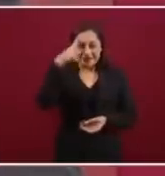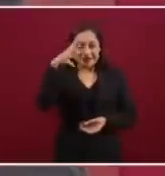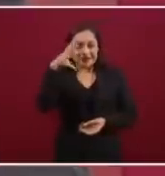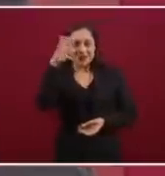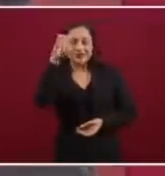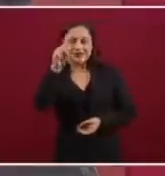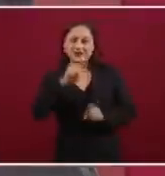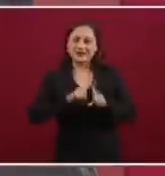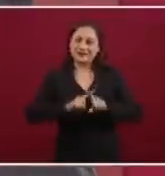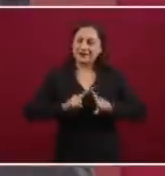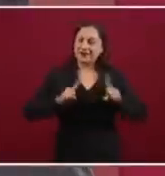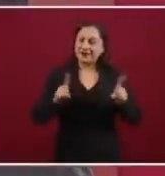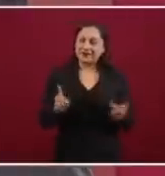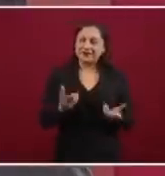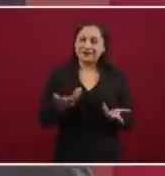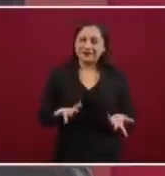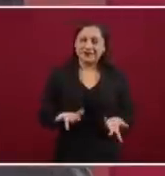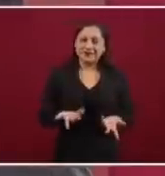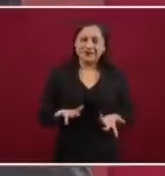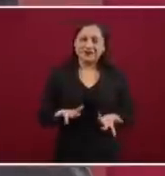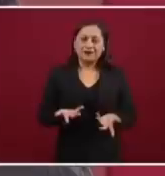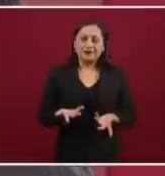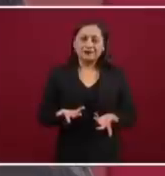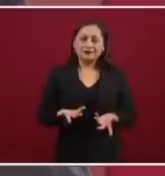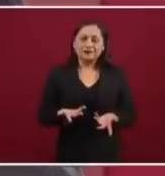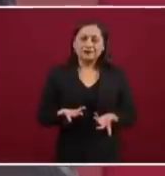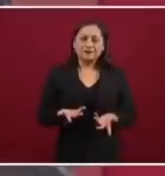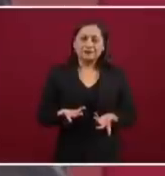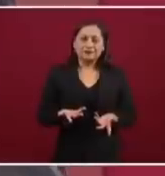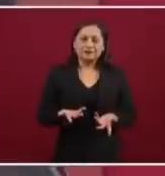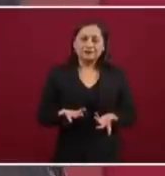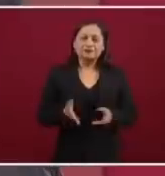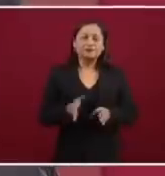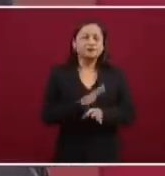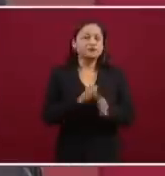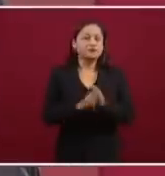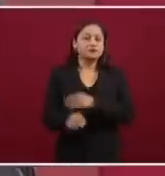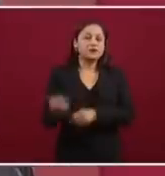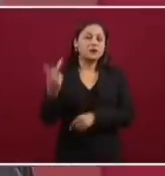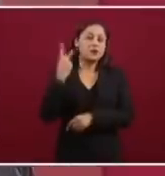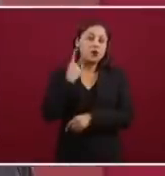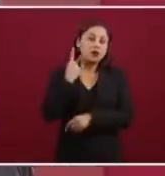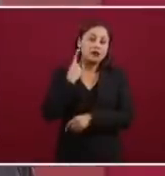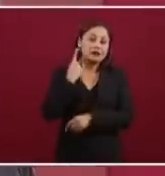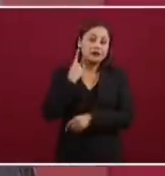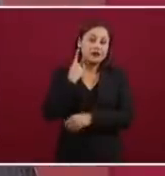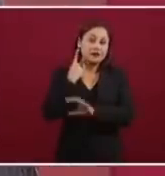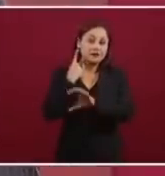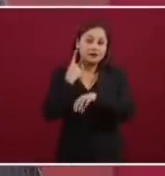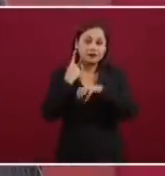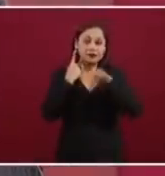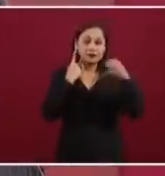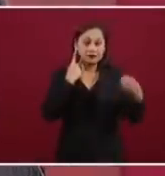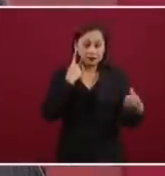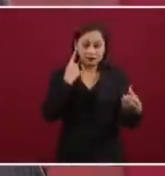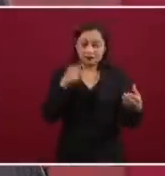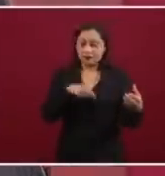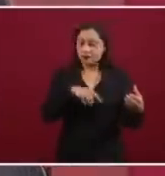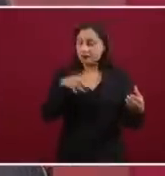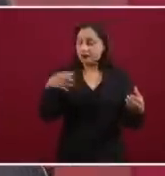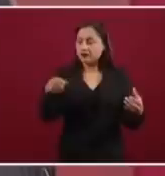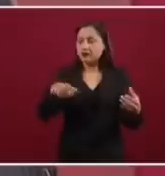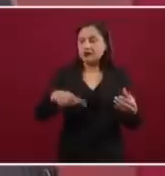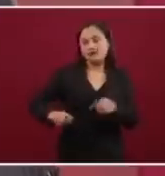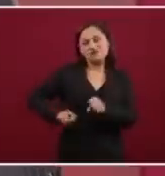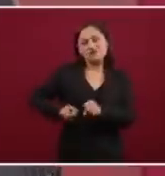entre la política y el uso de la fuerza. La política se